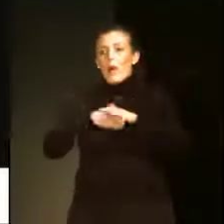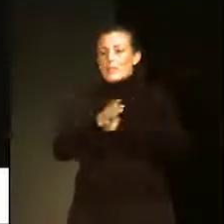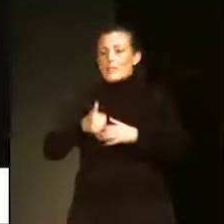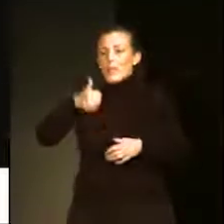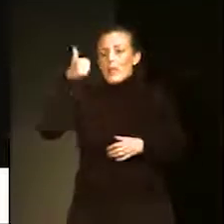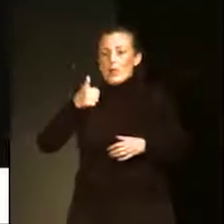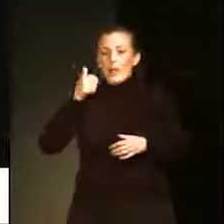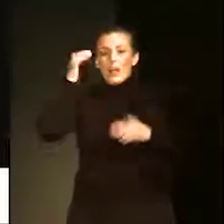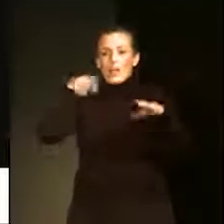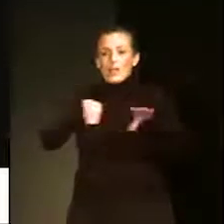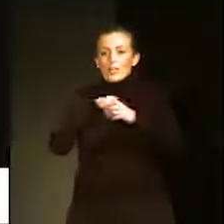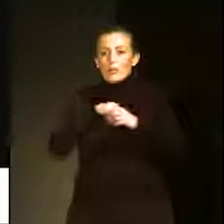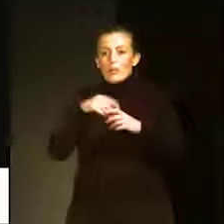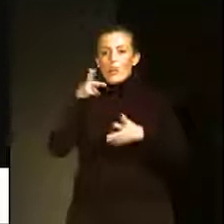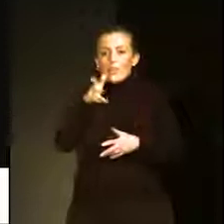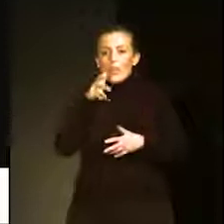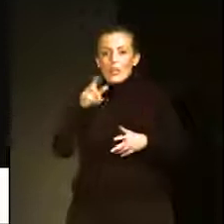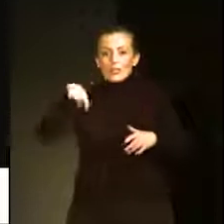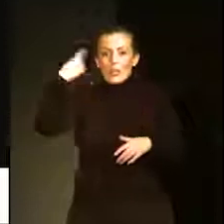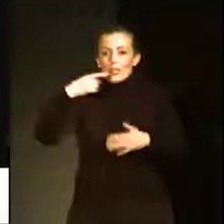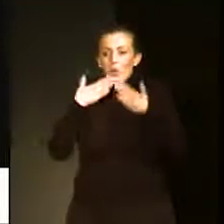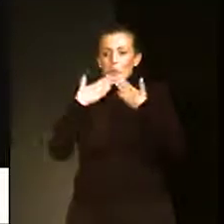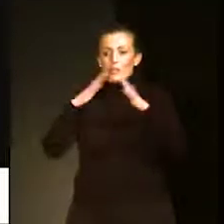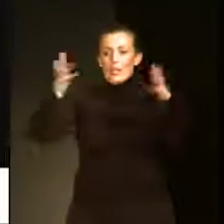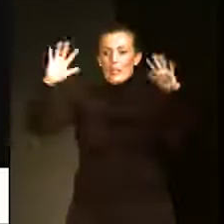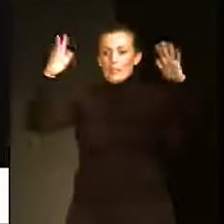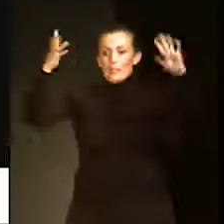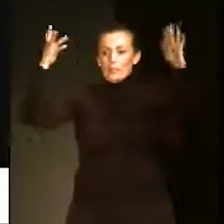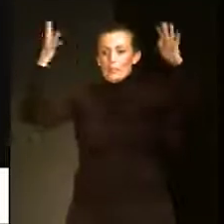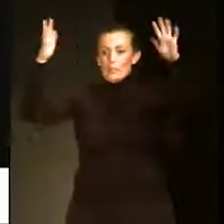y mucho más inclusiva un derecho como es el de la cultura. Muchísimas gracias.